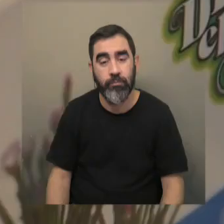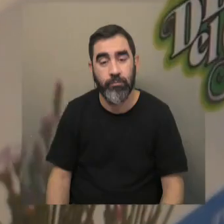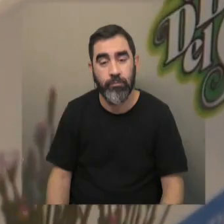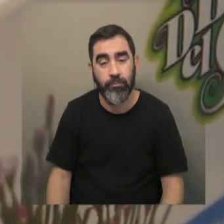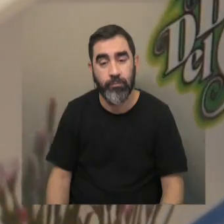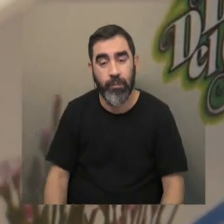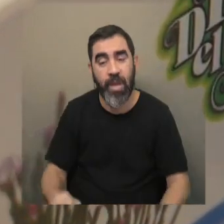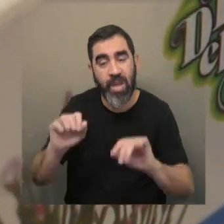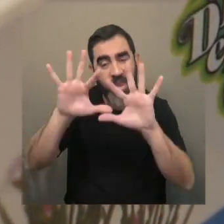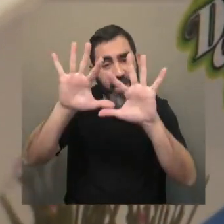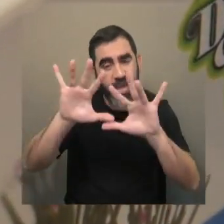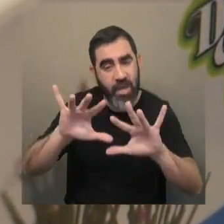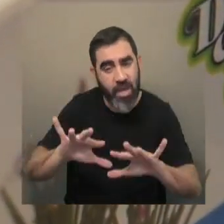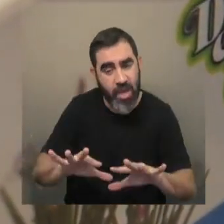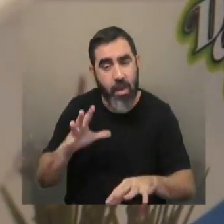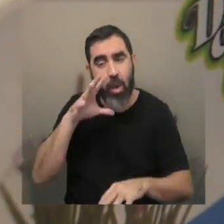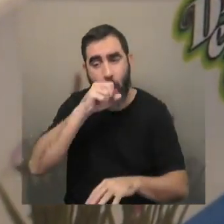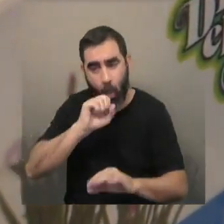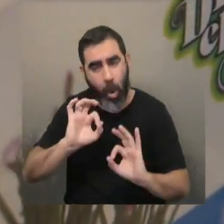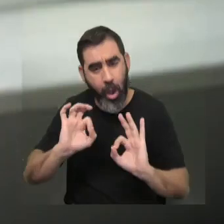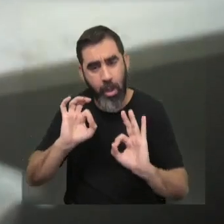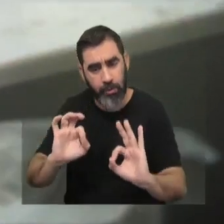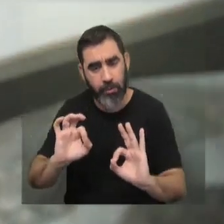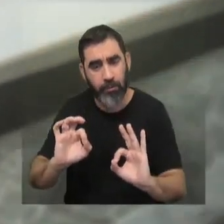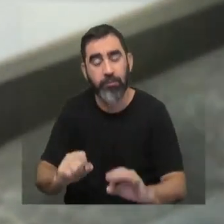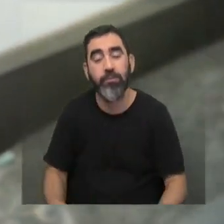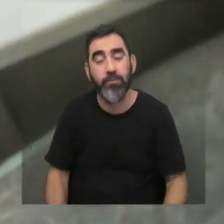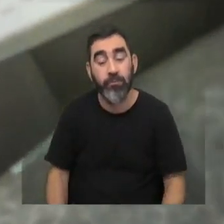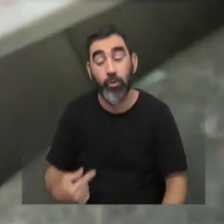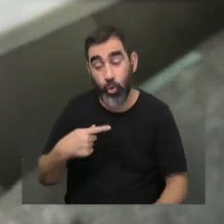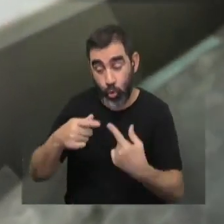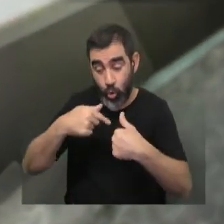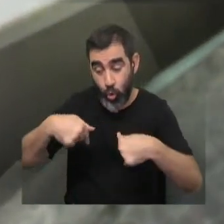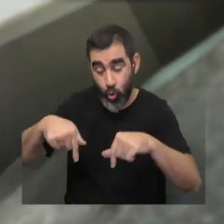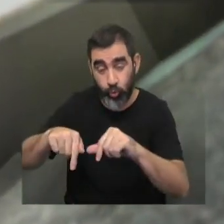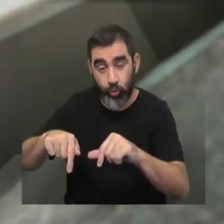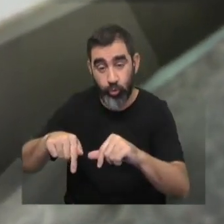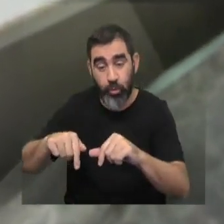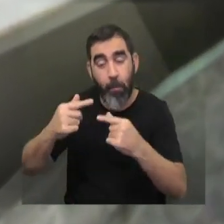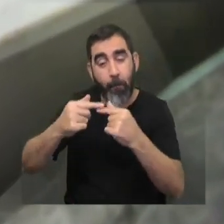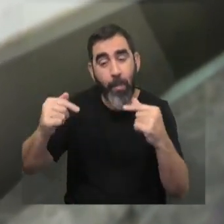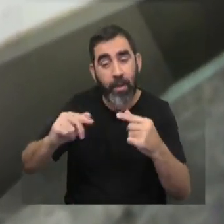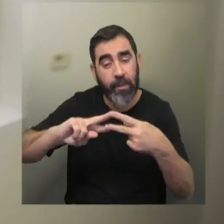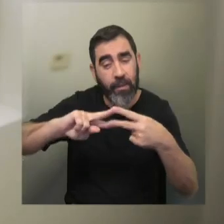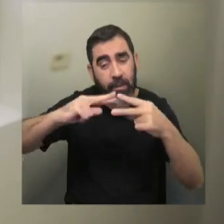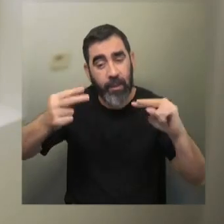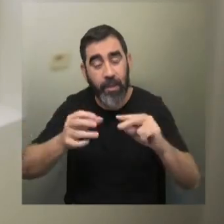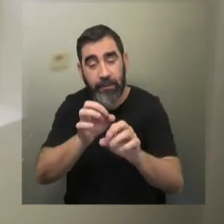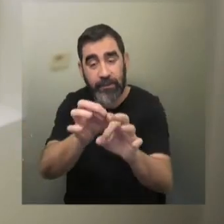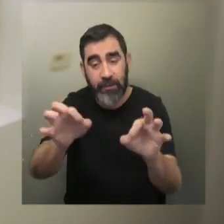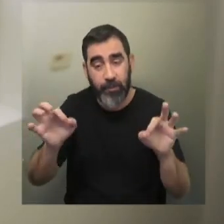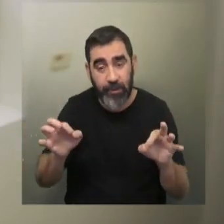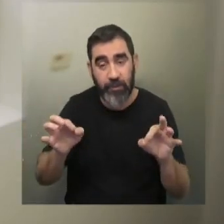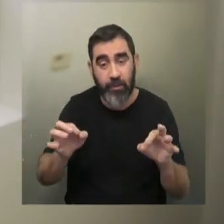queda bajo nieve, queda con latencia. Nosotros lo que hicimos fue conseguir el material genético, las semillas, por medio